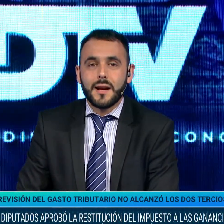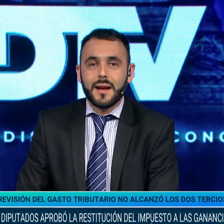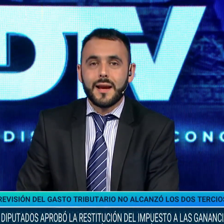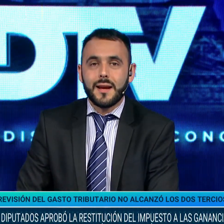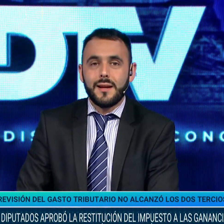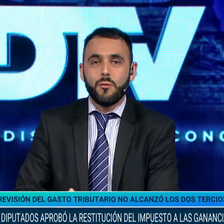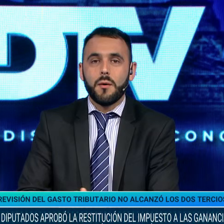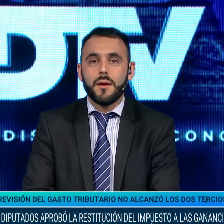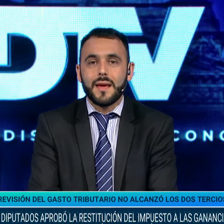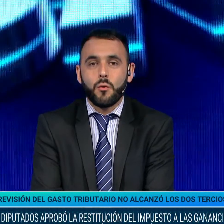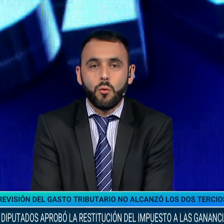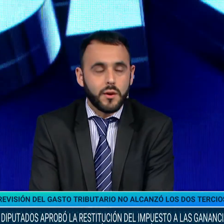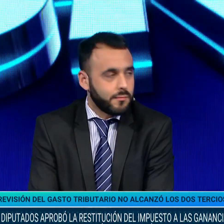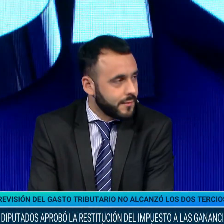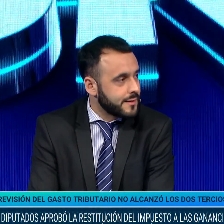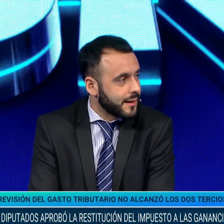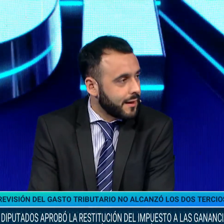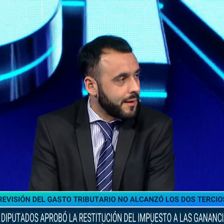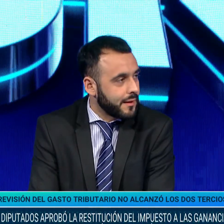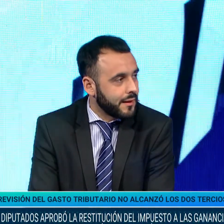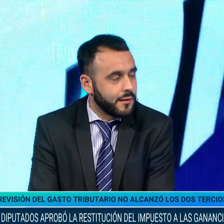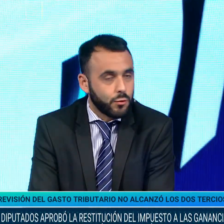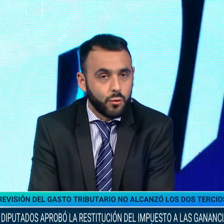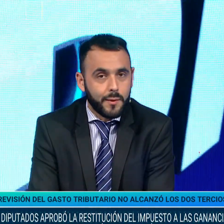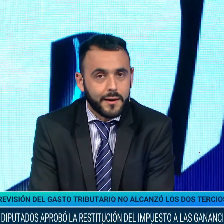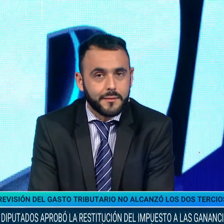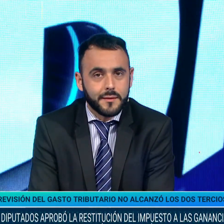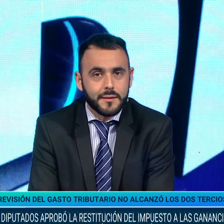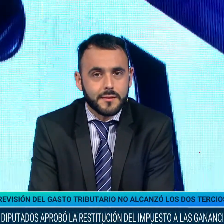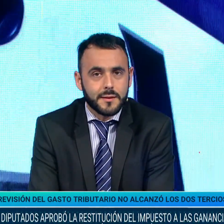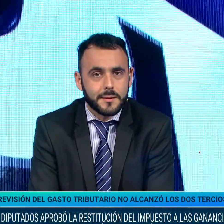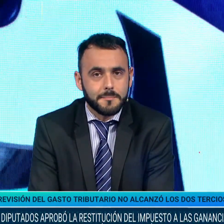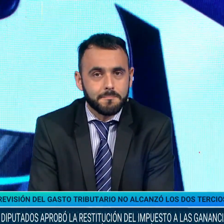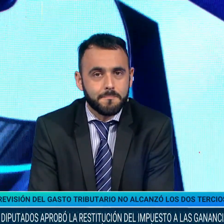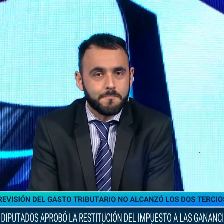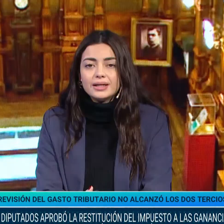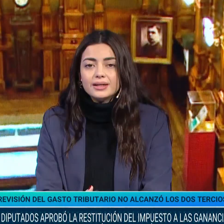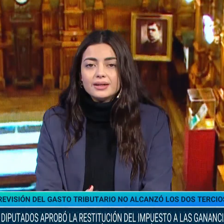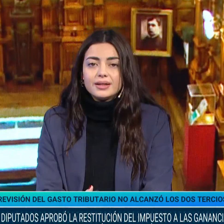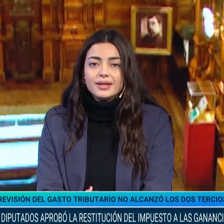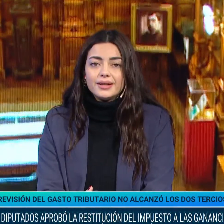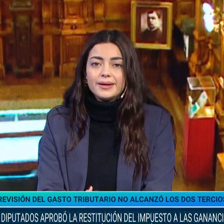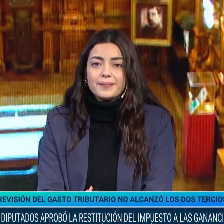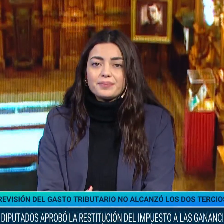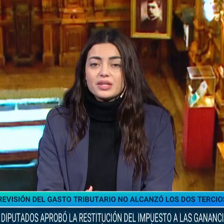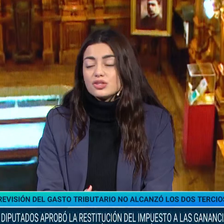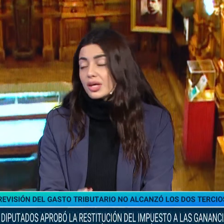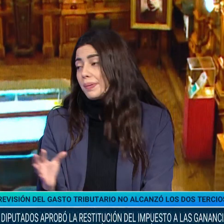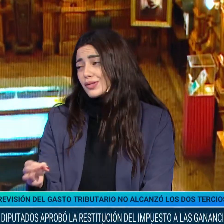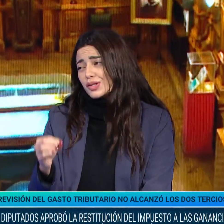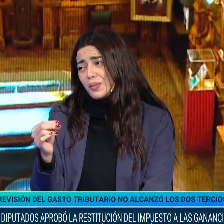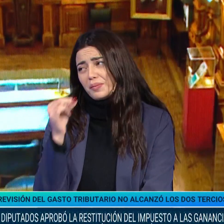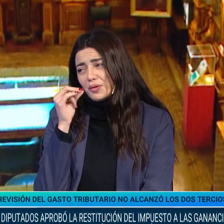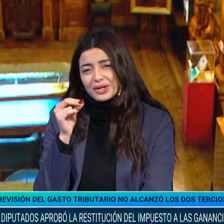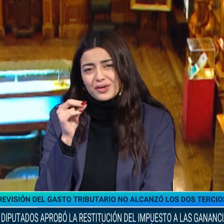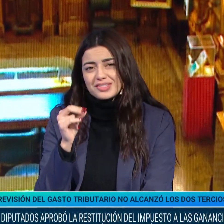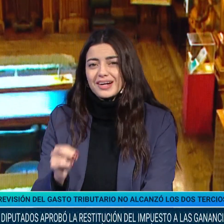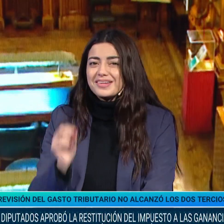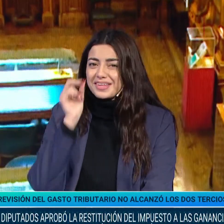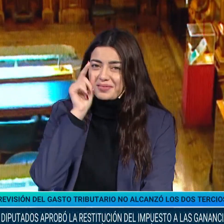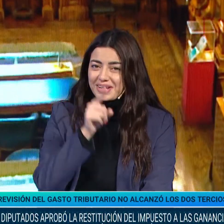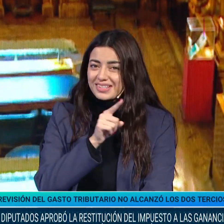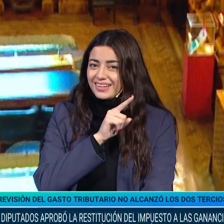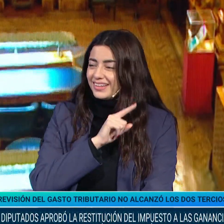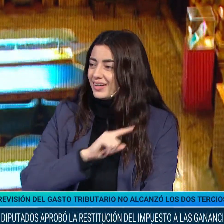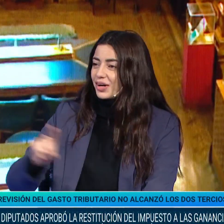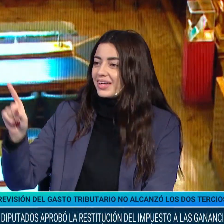va a realizar el 9 de julio, exactamente, como en le dicen Tucumán. Los tucumanos, en la casa histórica. Que dicho sea de paso, se come muy rico ahí